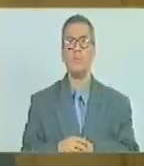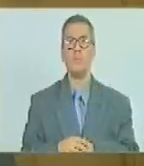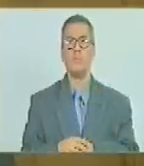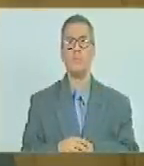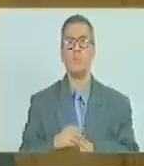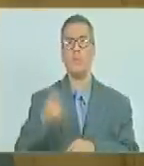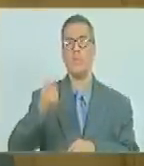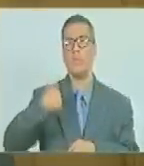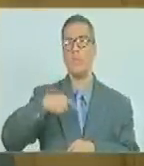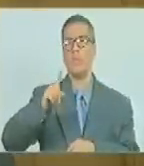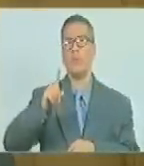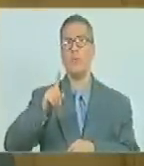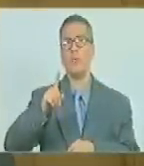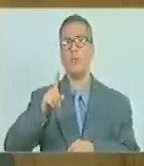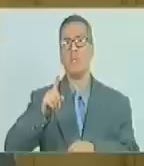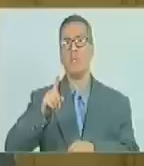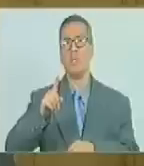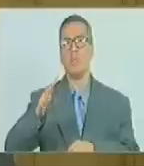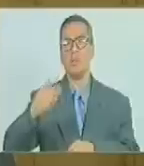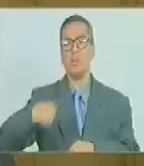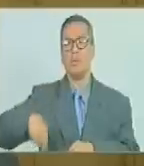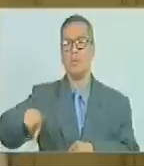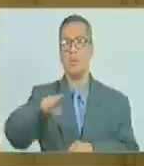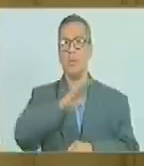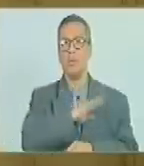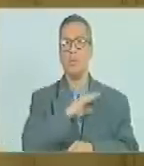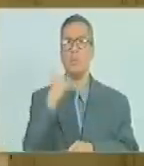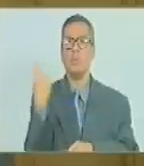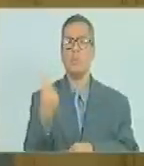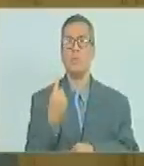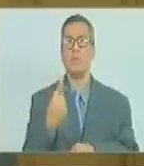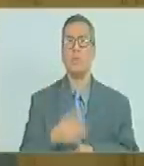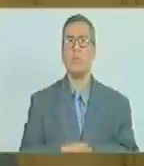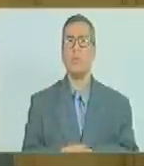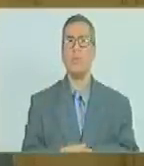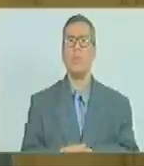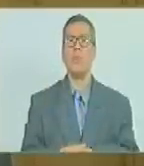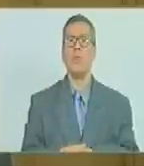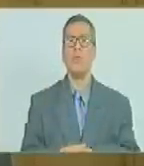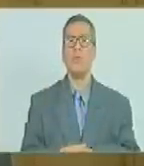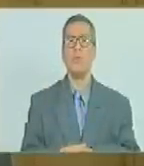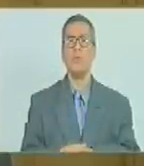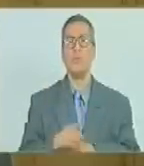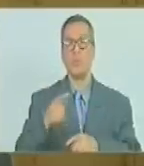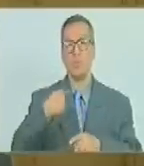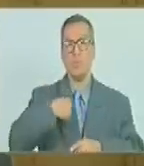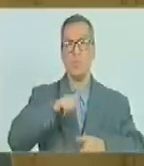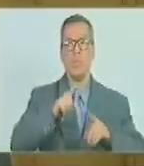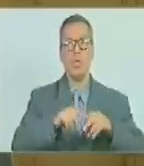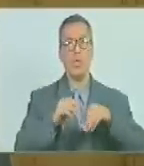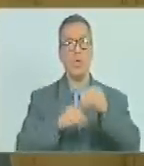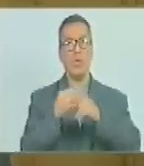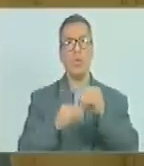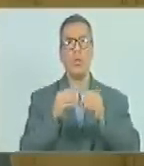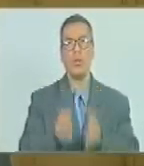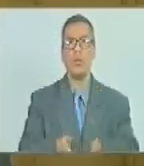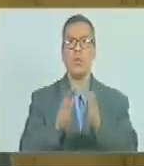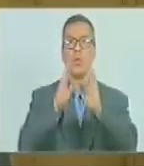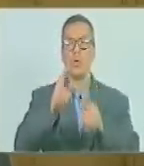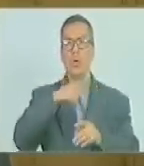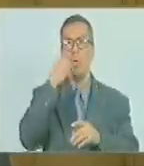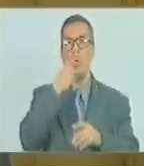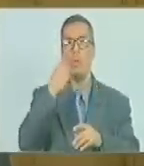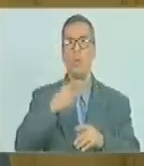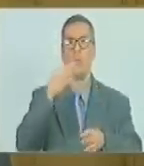adquiere soberanía, adquiere un sujeto, la forma de sujeto político